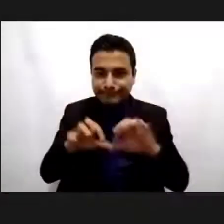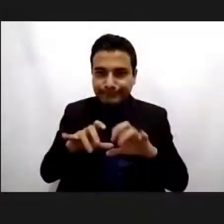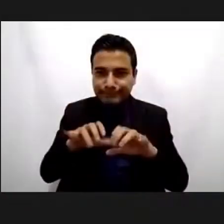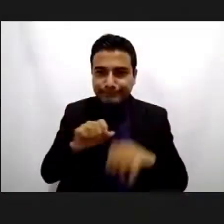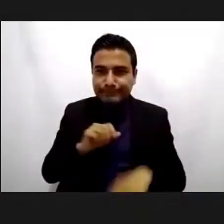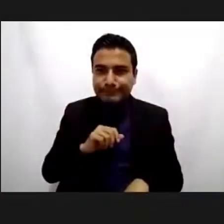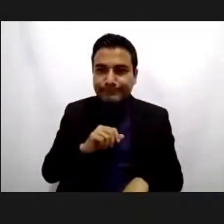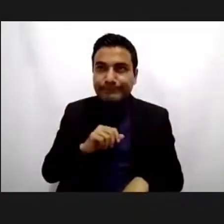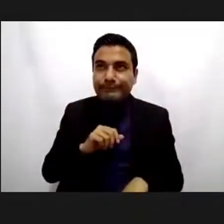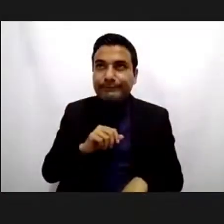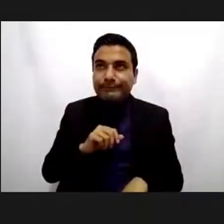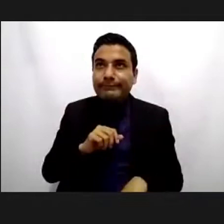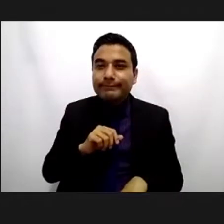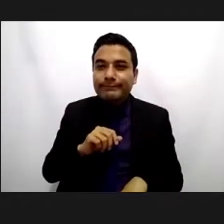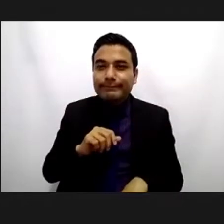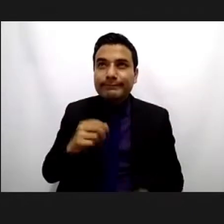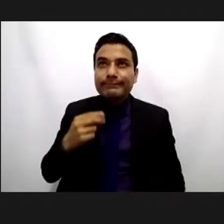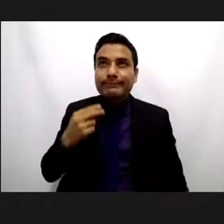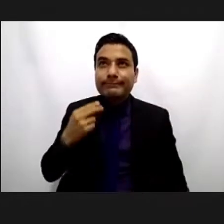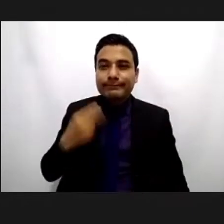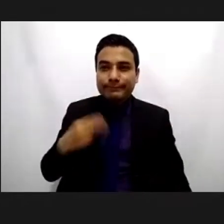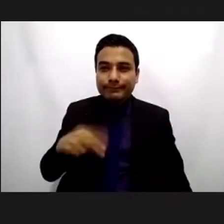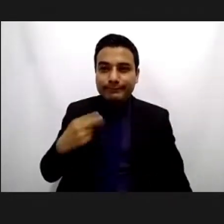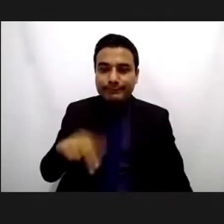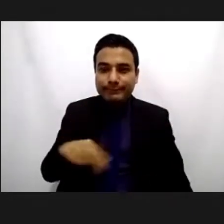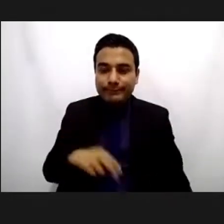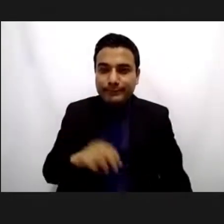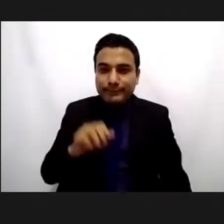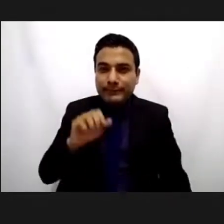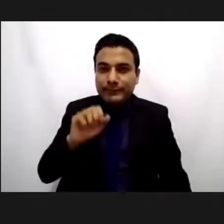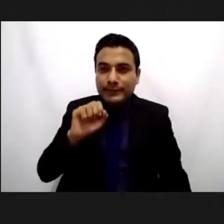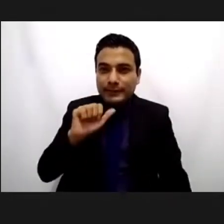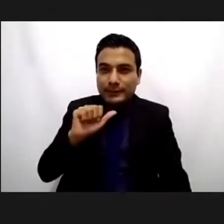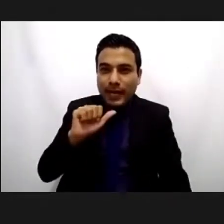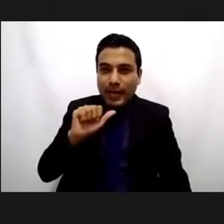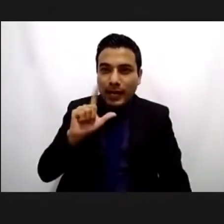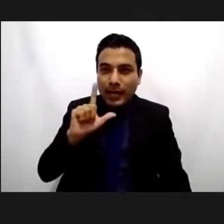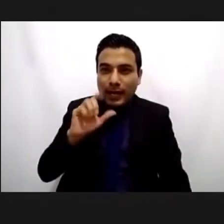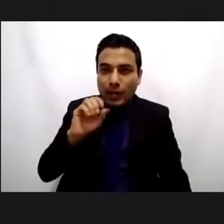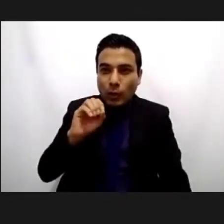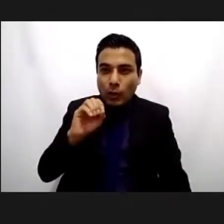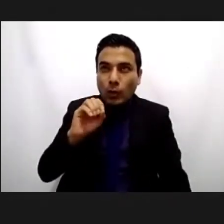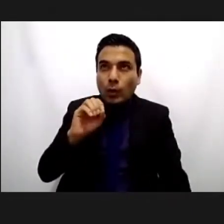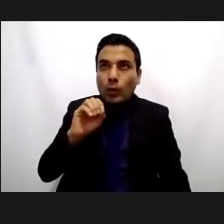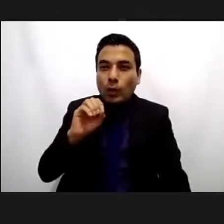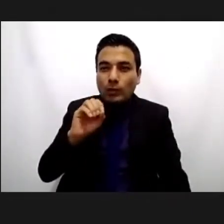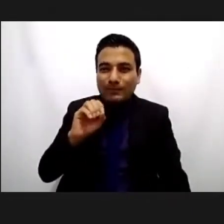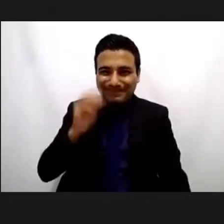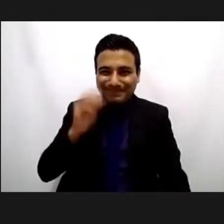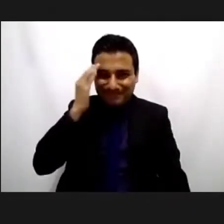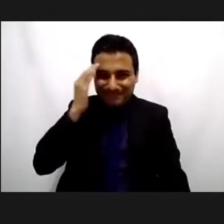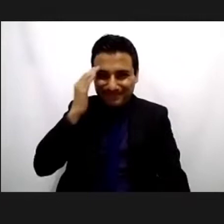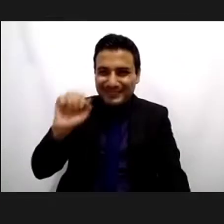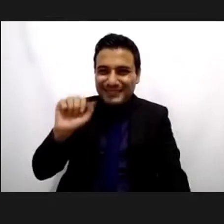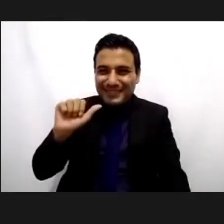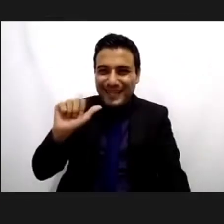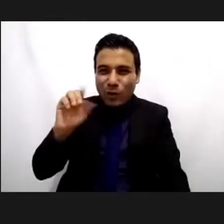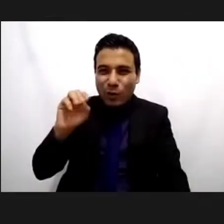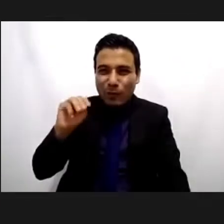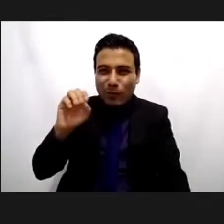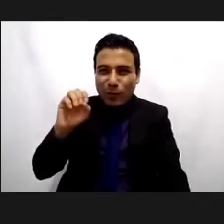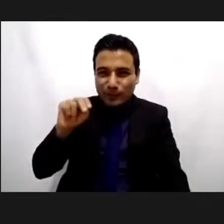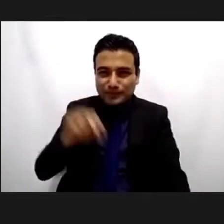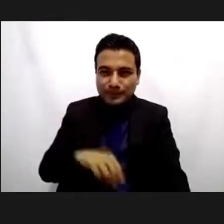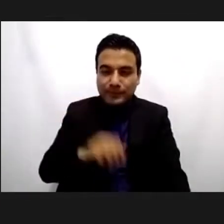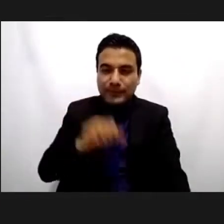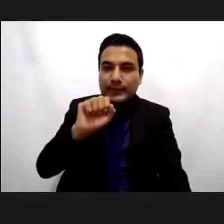Los que estoy escribiendo ahora se llaman Salo Solo. Salo como Salomón, es el sobrenombre que se le da aquí a Salomón, Solo de